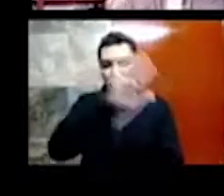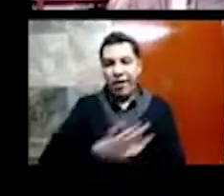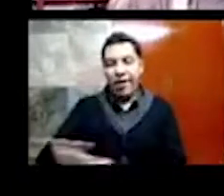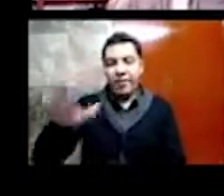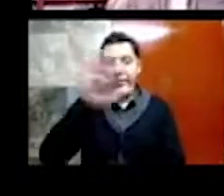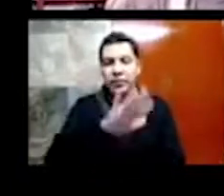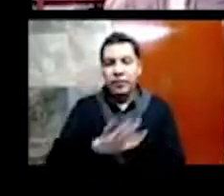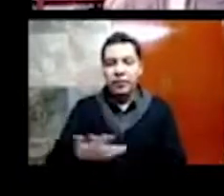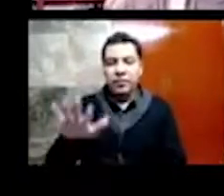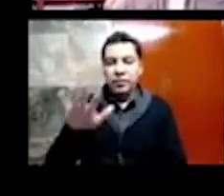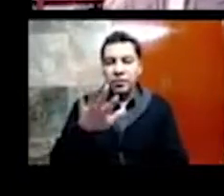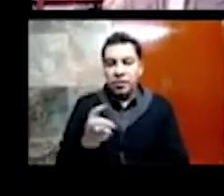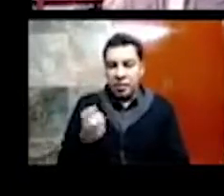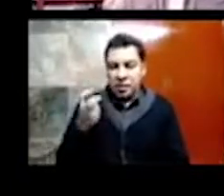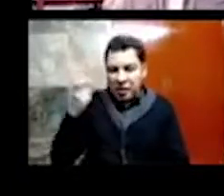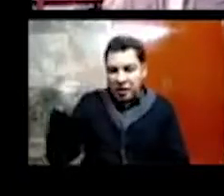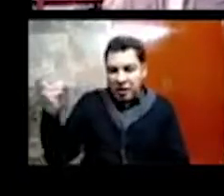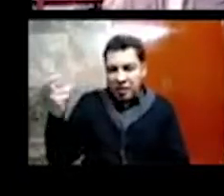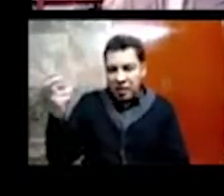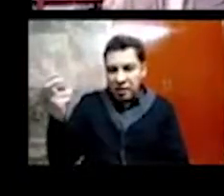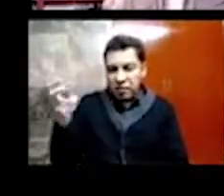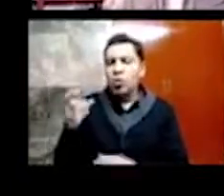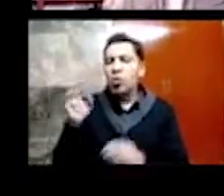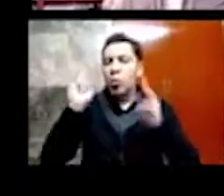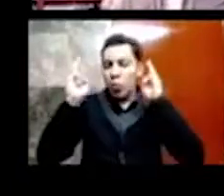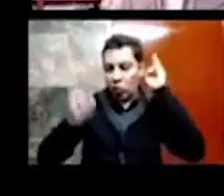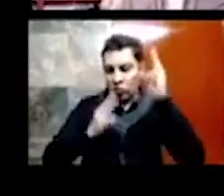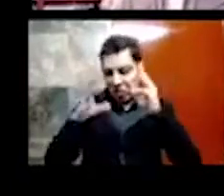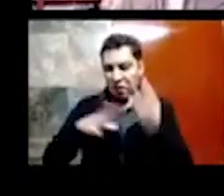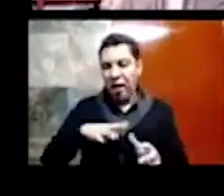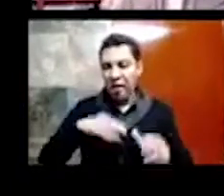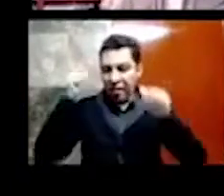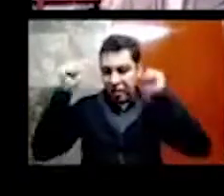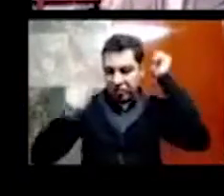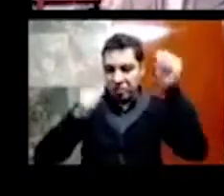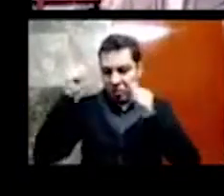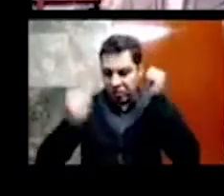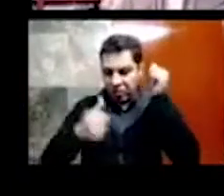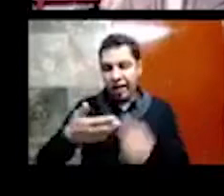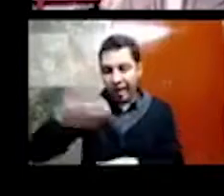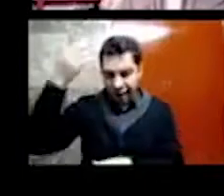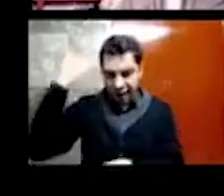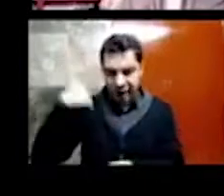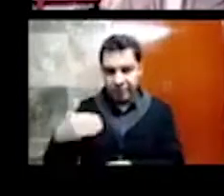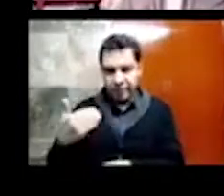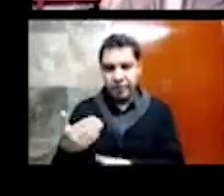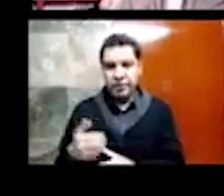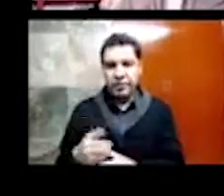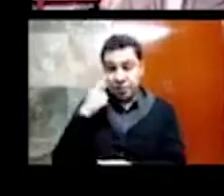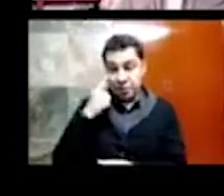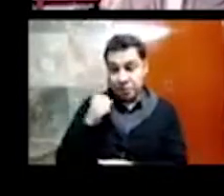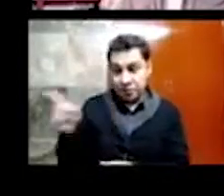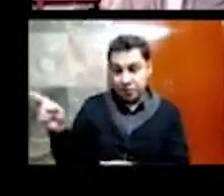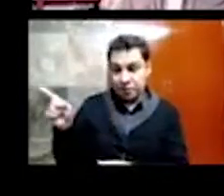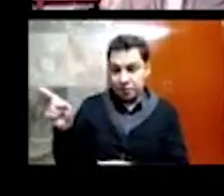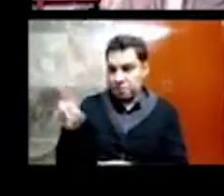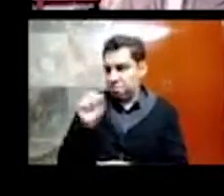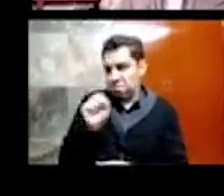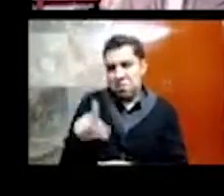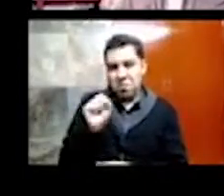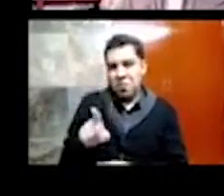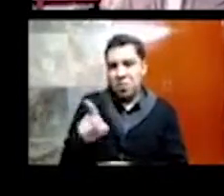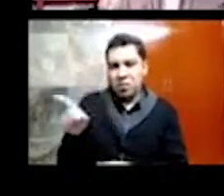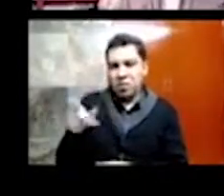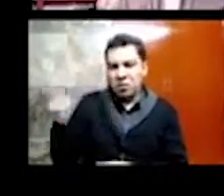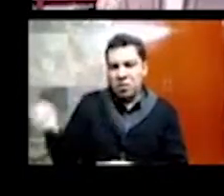una maqueta que estuvo de visita en el Museo de Antropología. Aquí, pues sí, al autor de la maqueta hay que